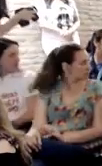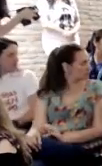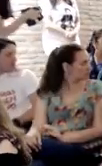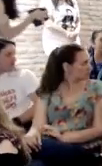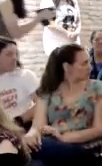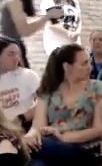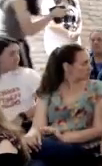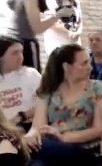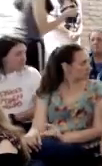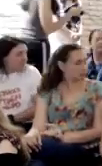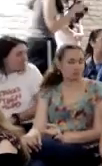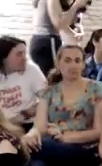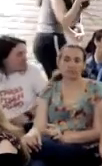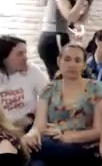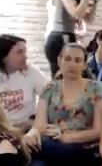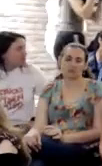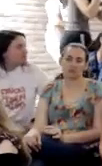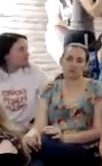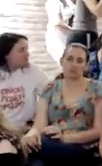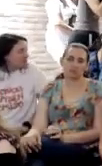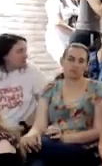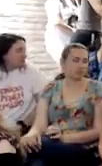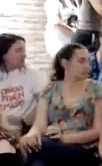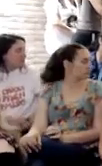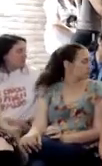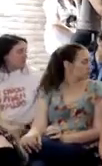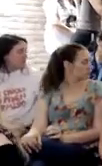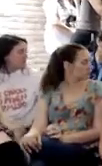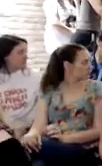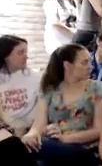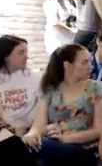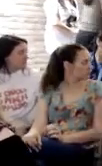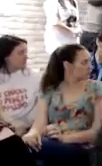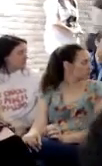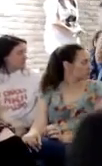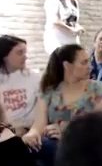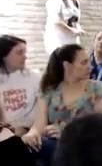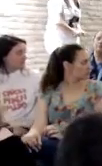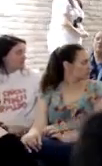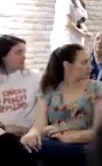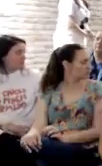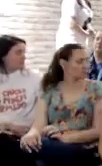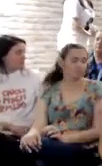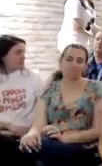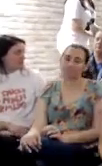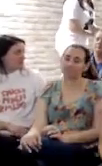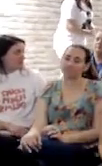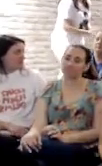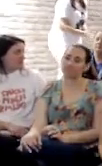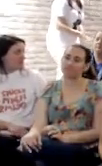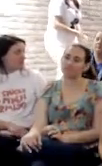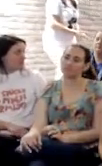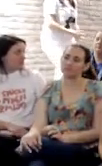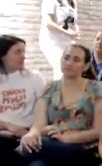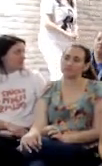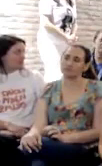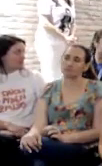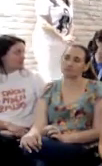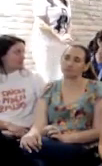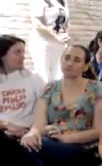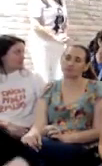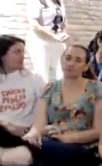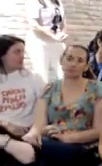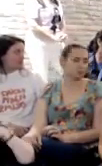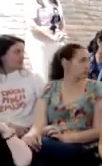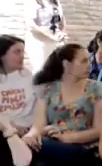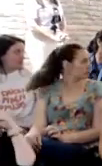una una quizás una reflexión no eh por nuestra parte también Bueno yo trabajo con las chicas en la fundación